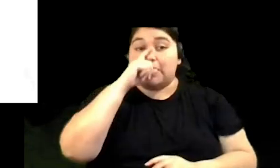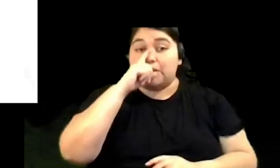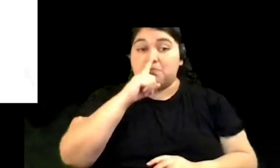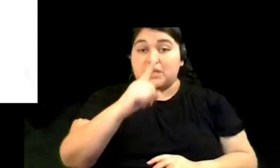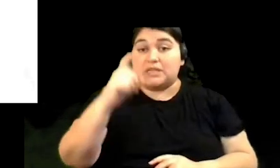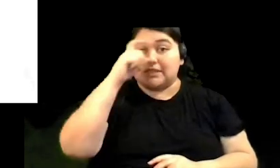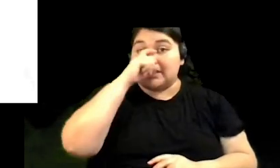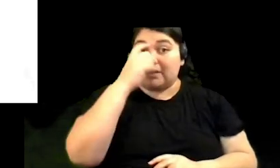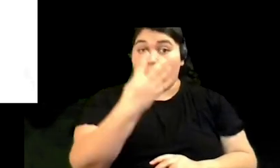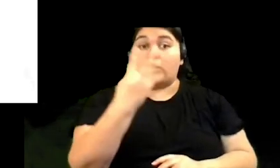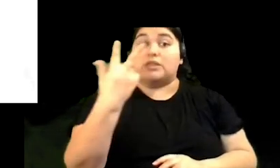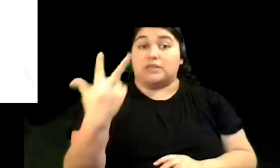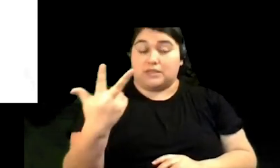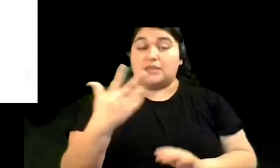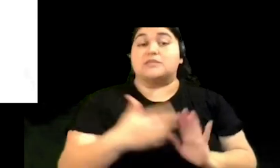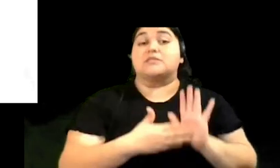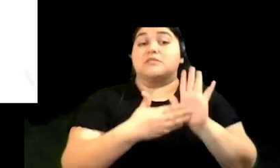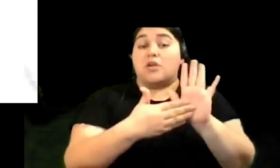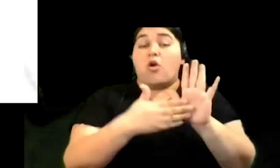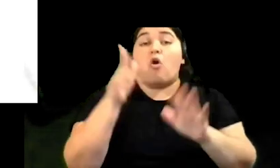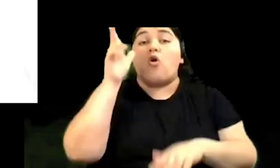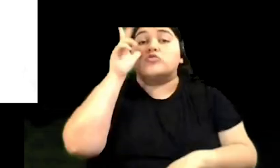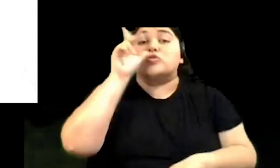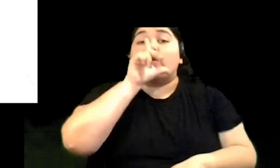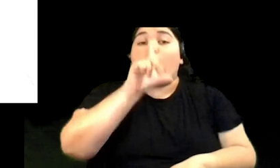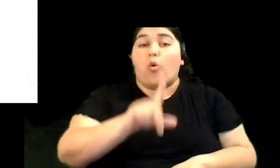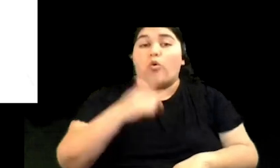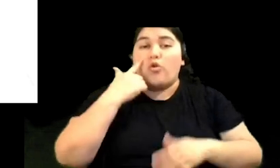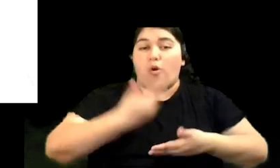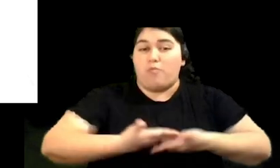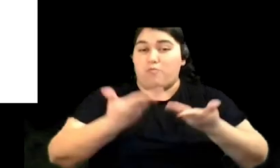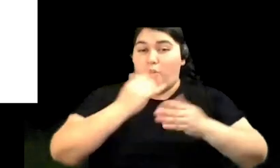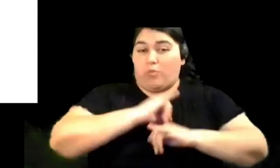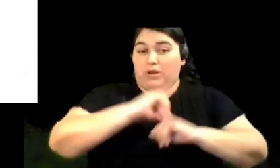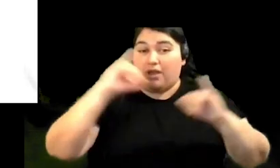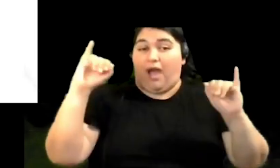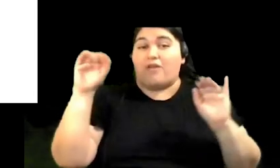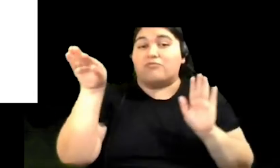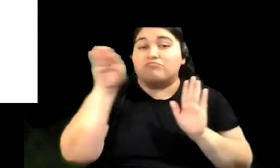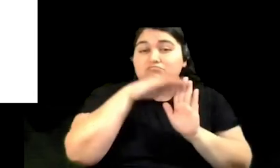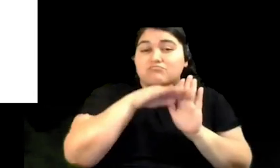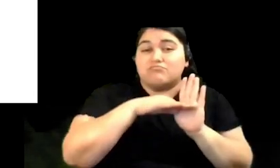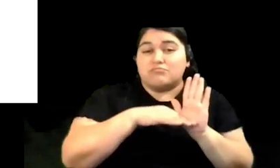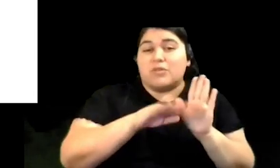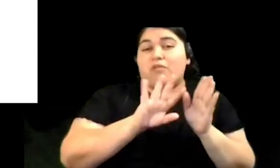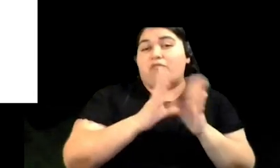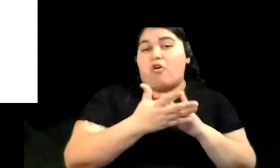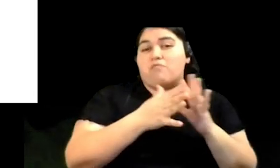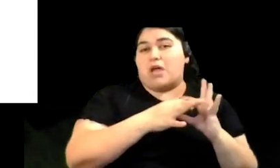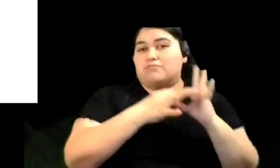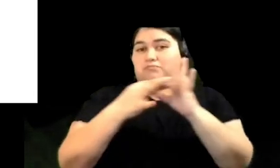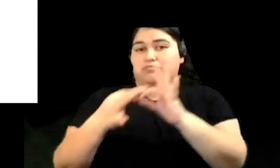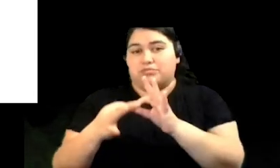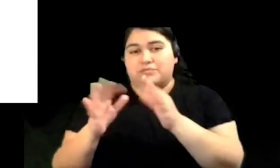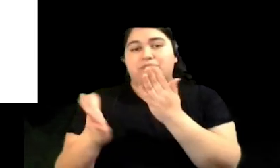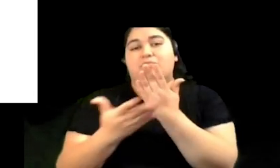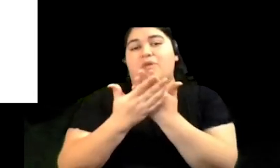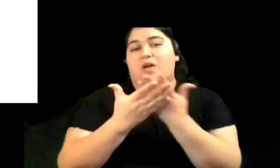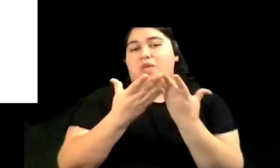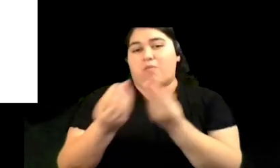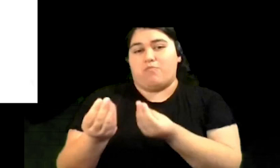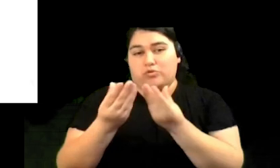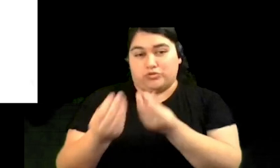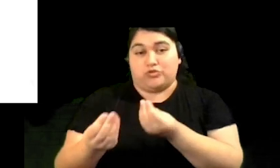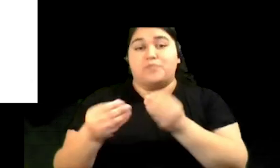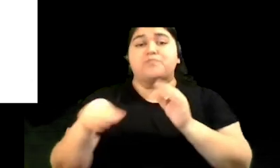27.743, también publicada el 8 de julio, conocida como medidas fiscales paliativas y relevantes, crea un